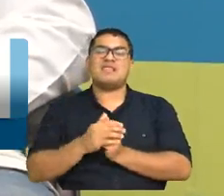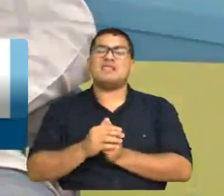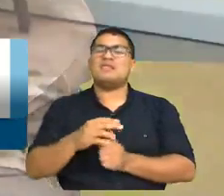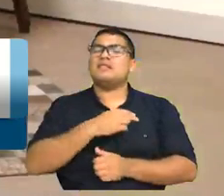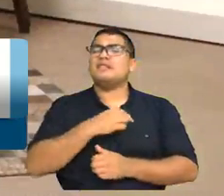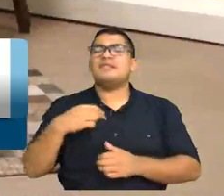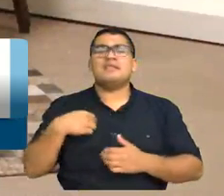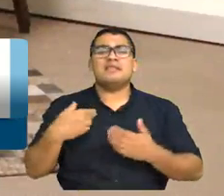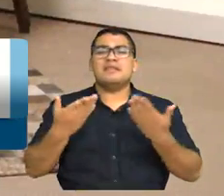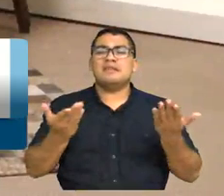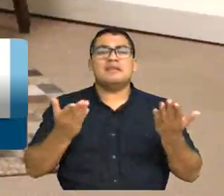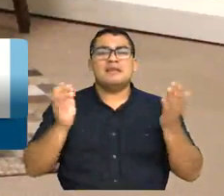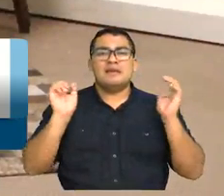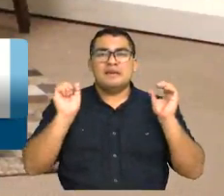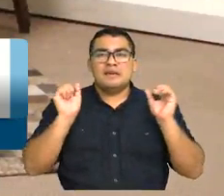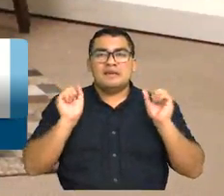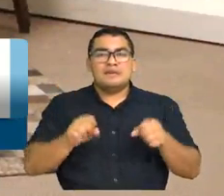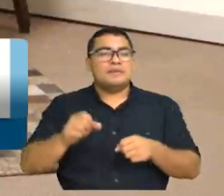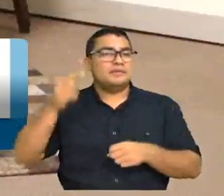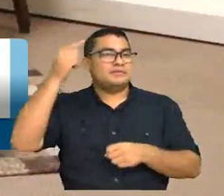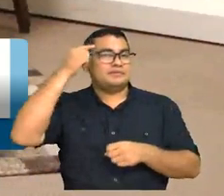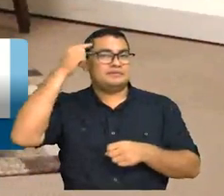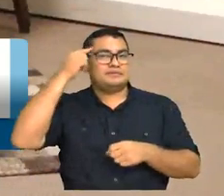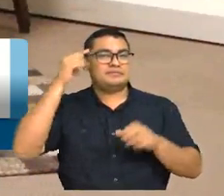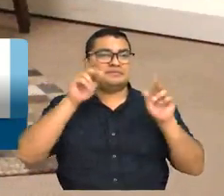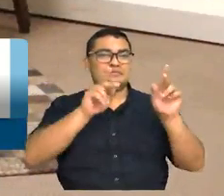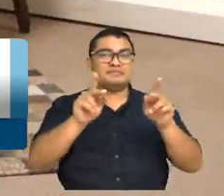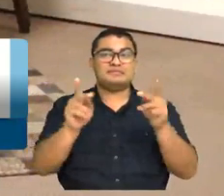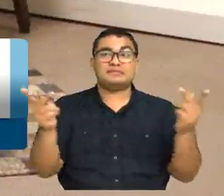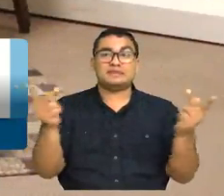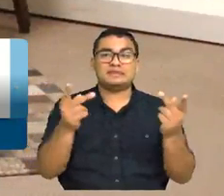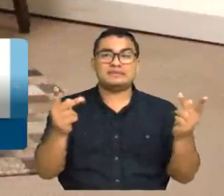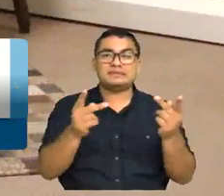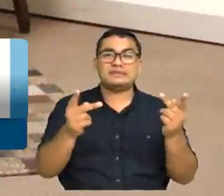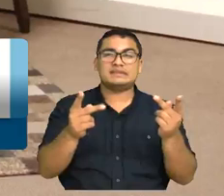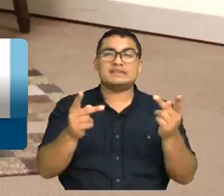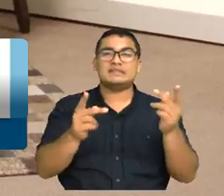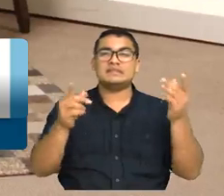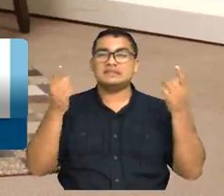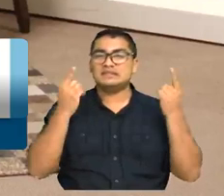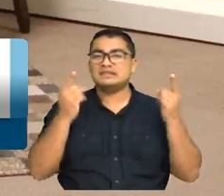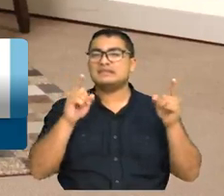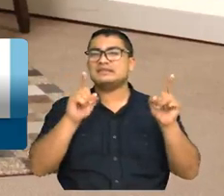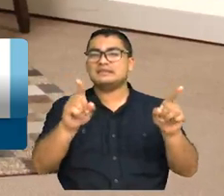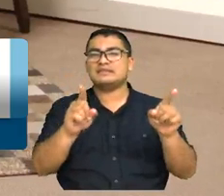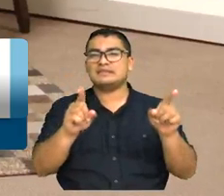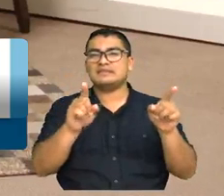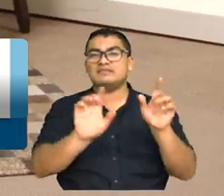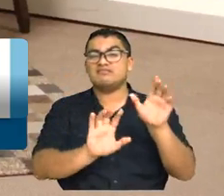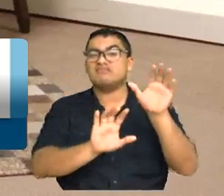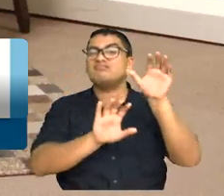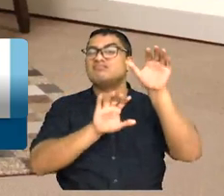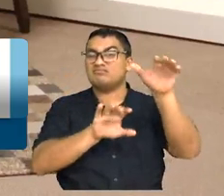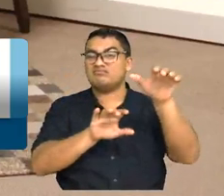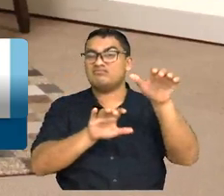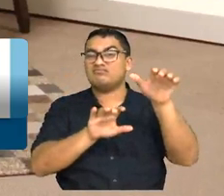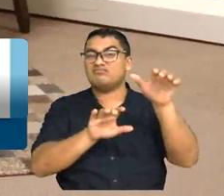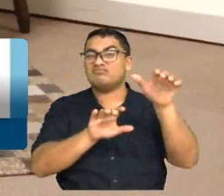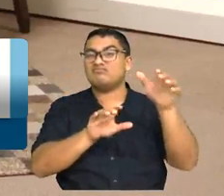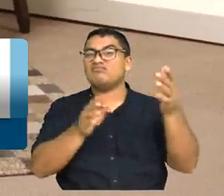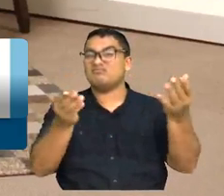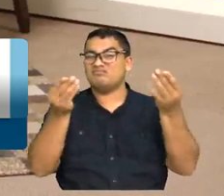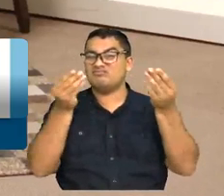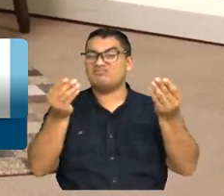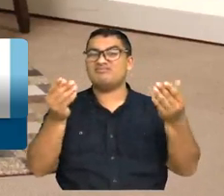hacer? Pensemos en esas personas de occidente, doctor. Generalmente Chinandega se ha caracterizado por ser un lugar